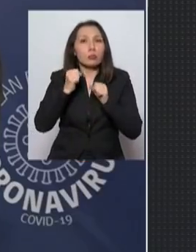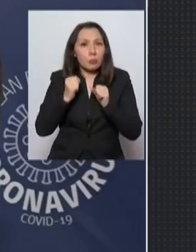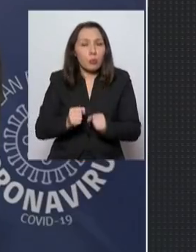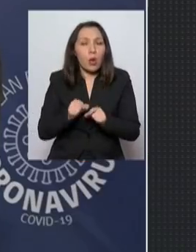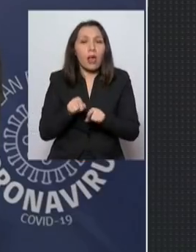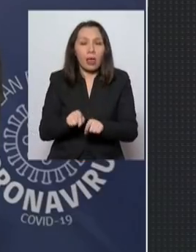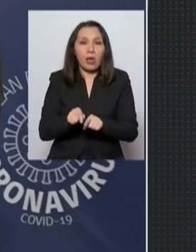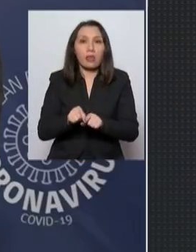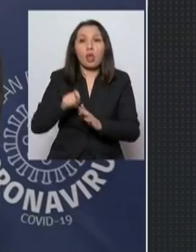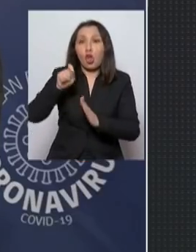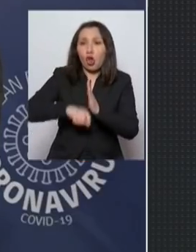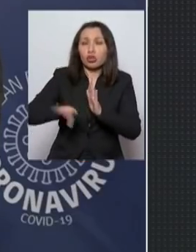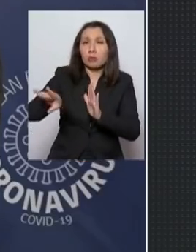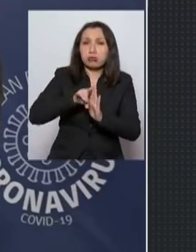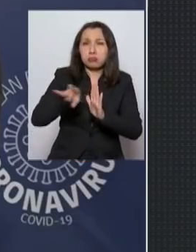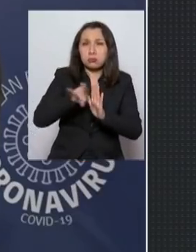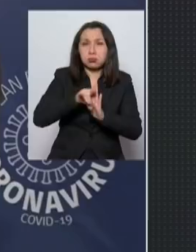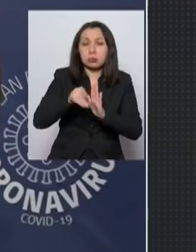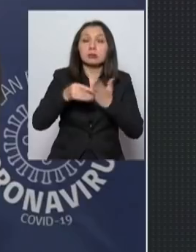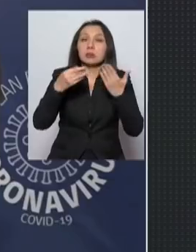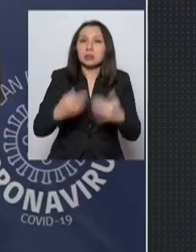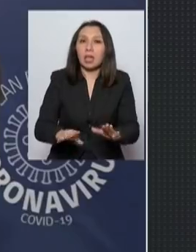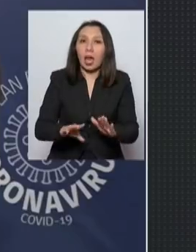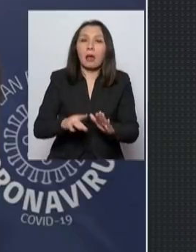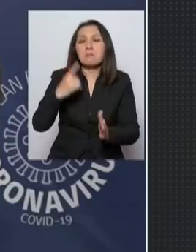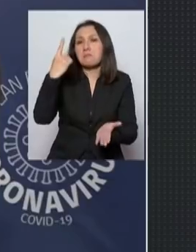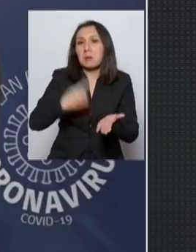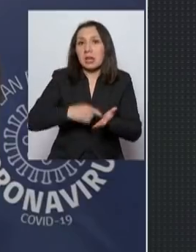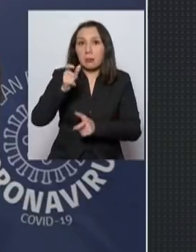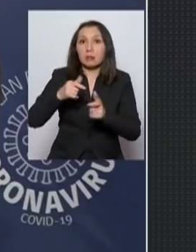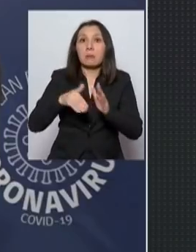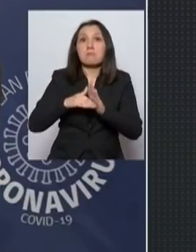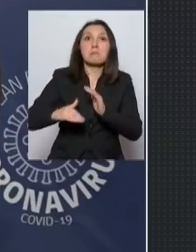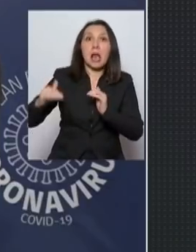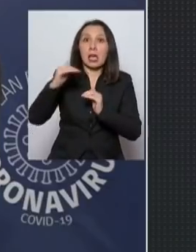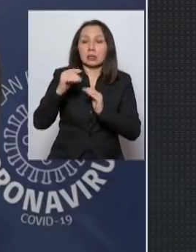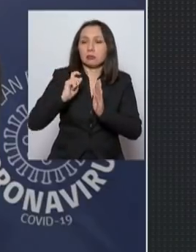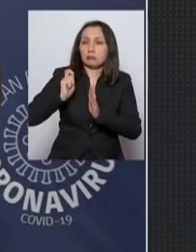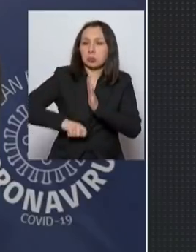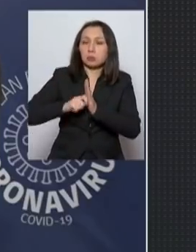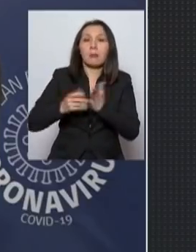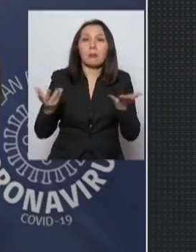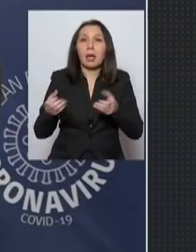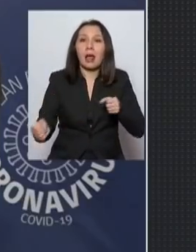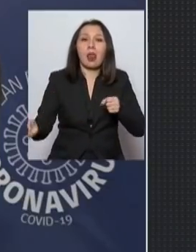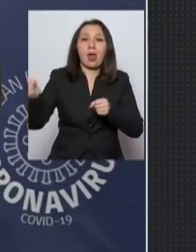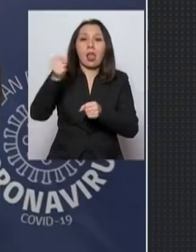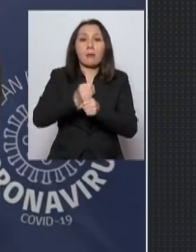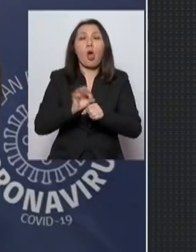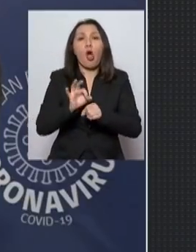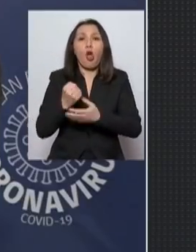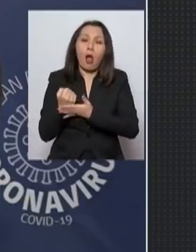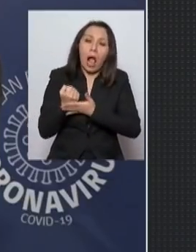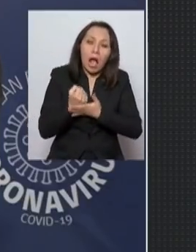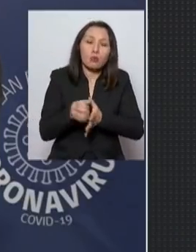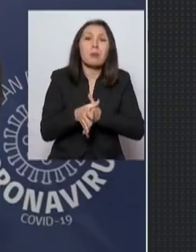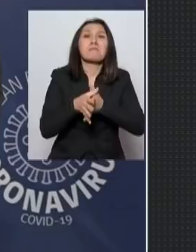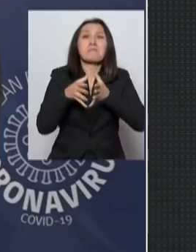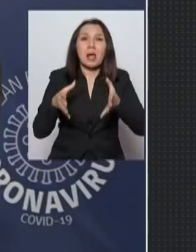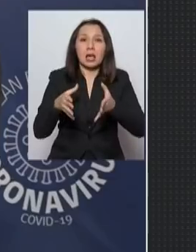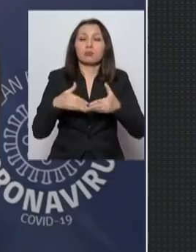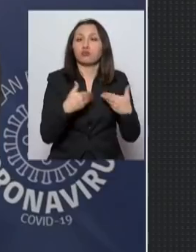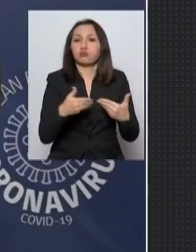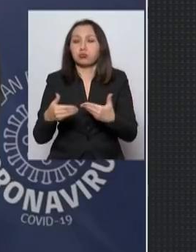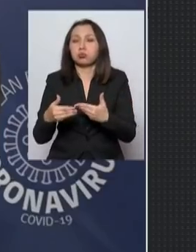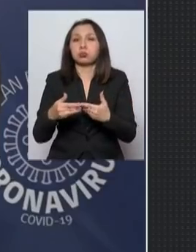de contratar, ya se han contratado más de 1.000 personas para reemplazar o para potenciar o para dotar